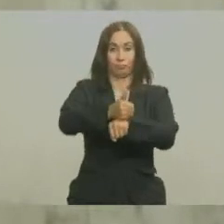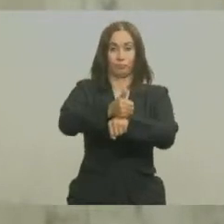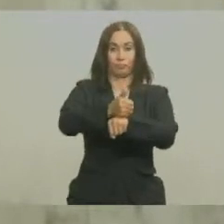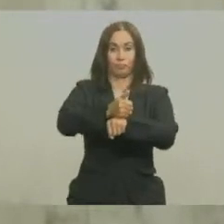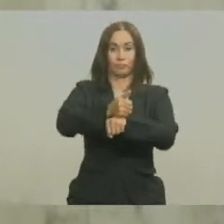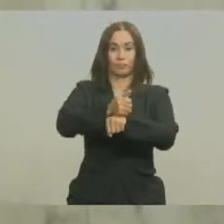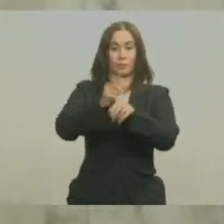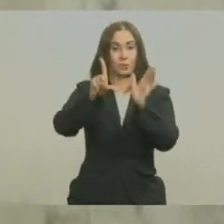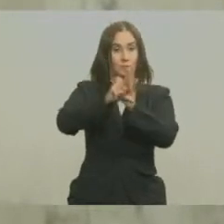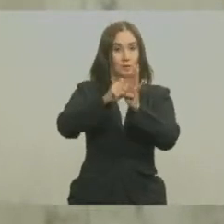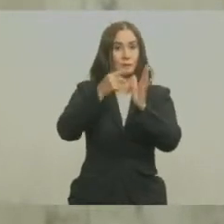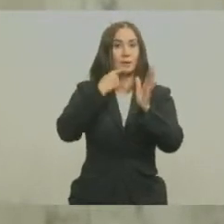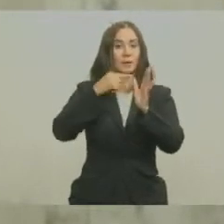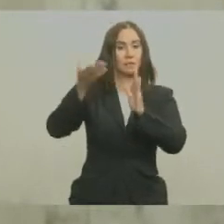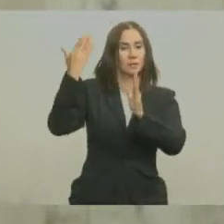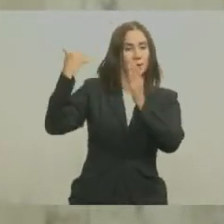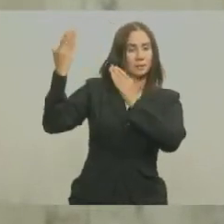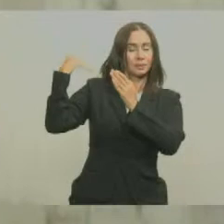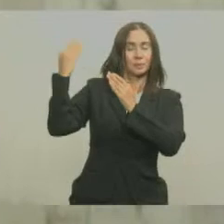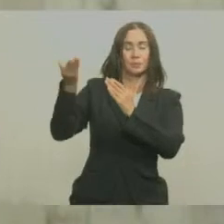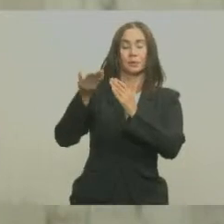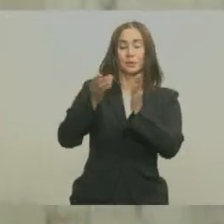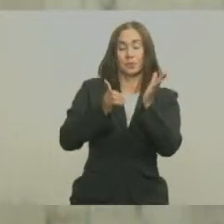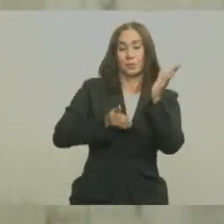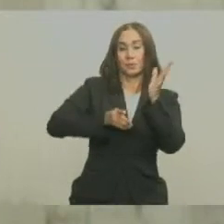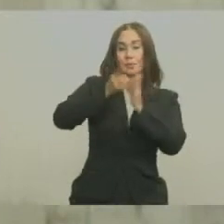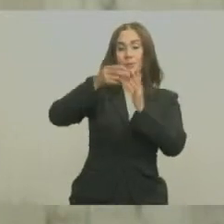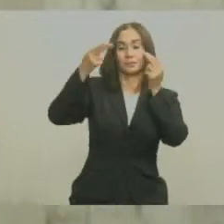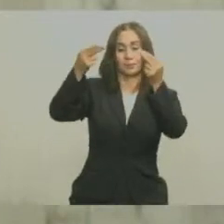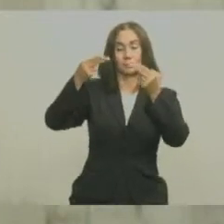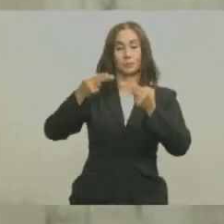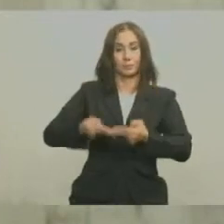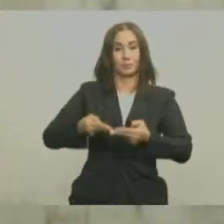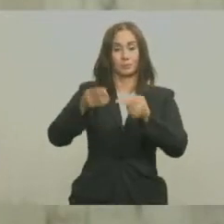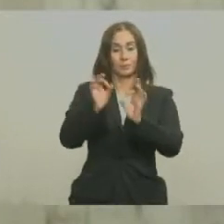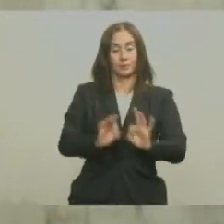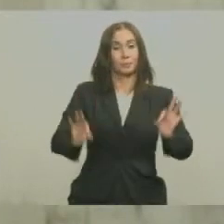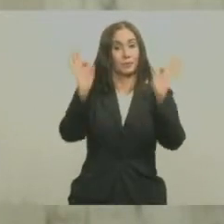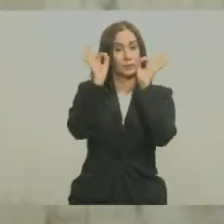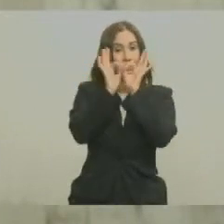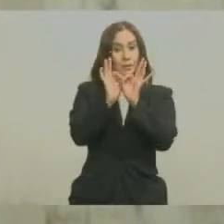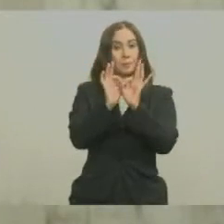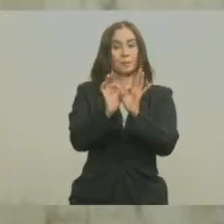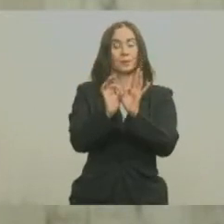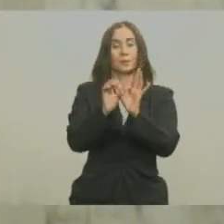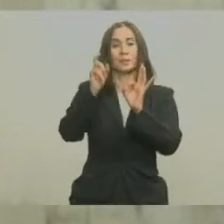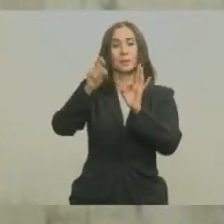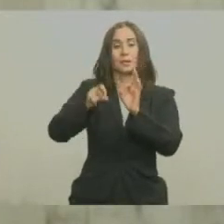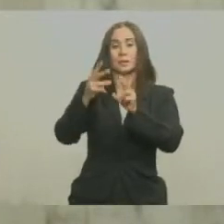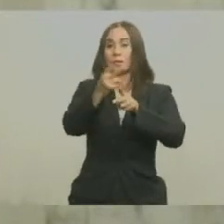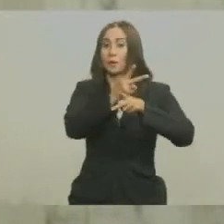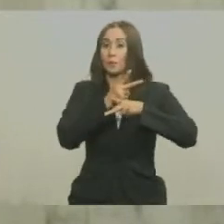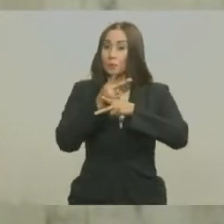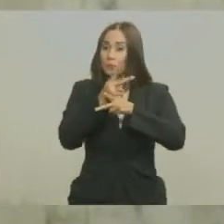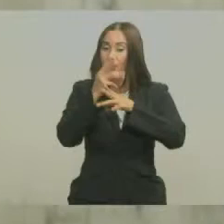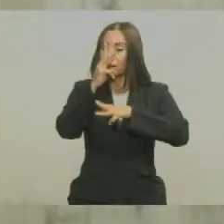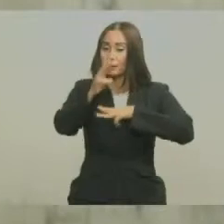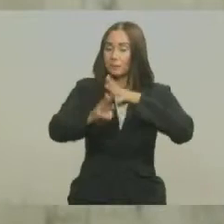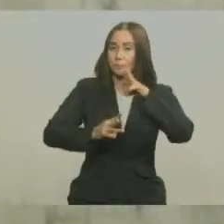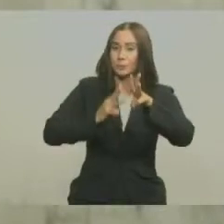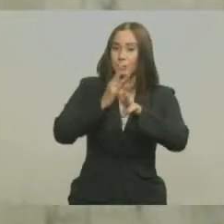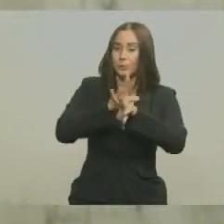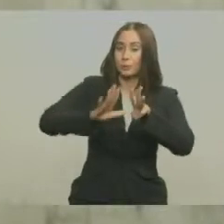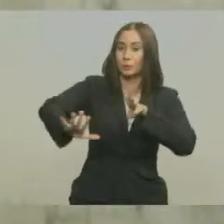por primera vez los derechos humanos fundamentales que deben protegerse